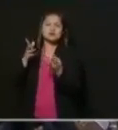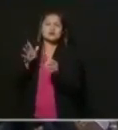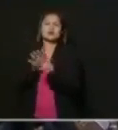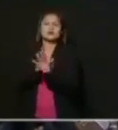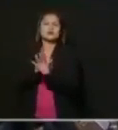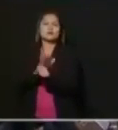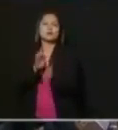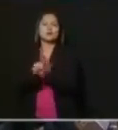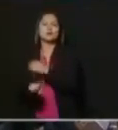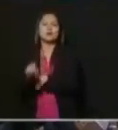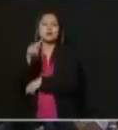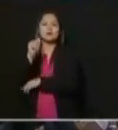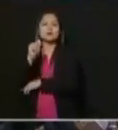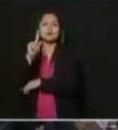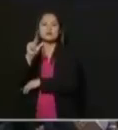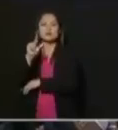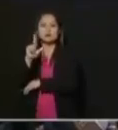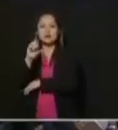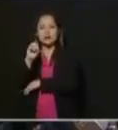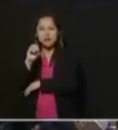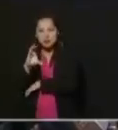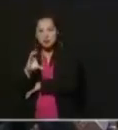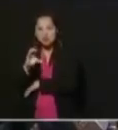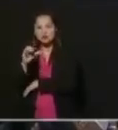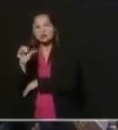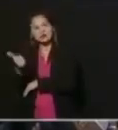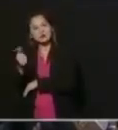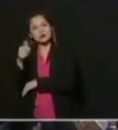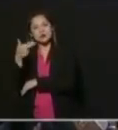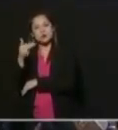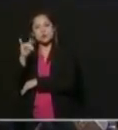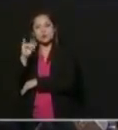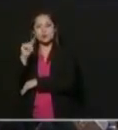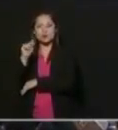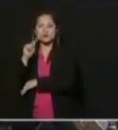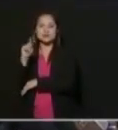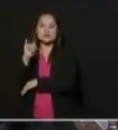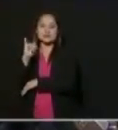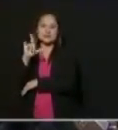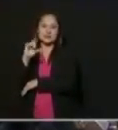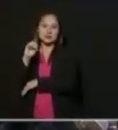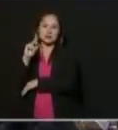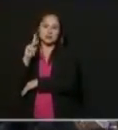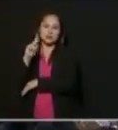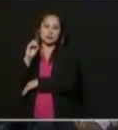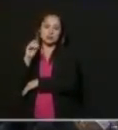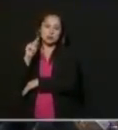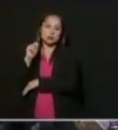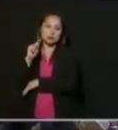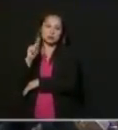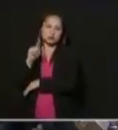y Huitzilopochtli? Bueno, la dualidad, lo hablábamos hace un momento. Okay. Tlaloc es el dios de la